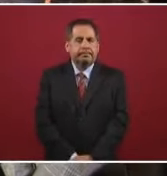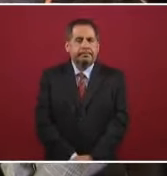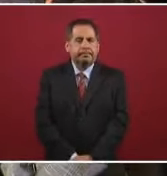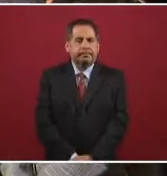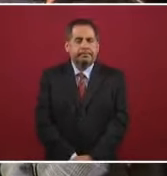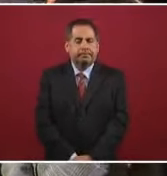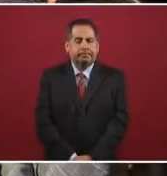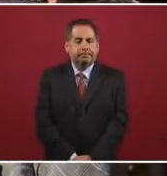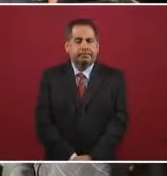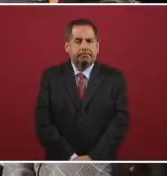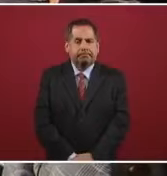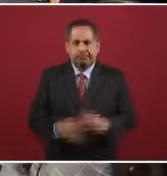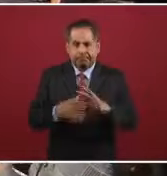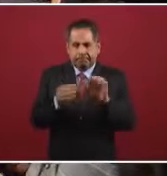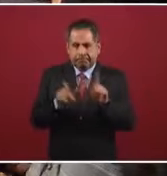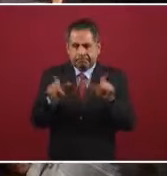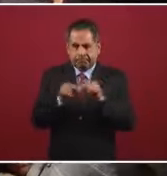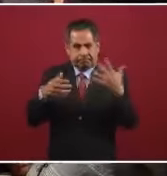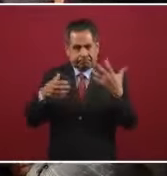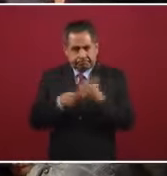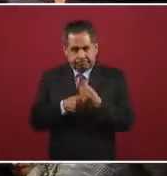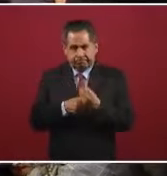Bueno, en síntesis,